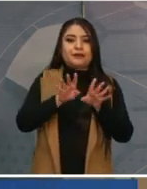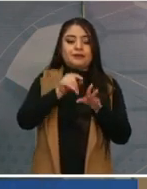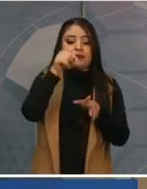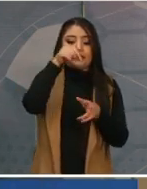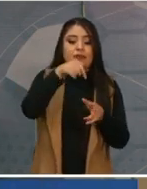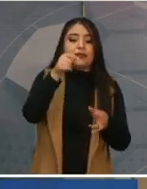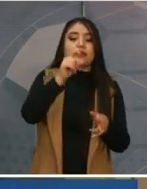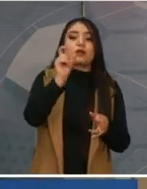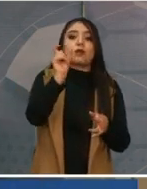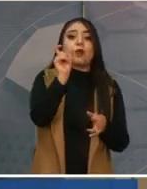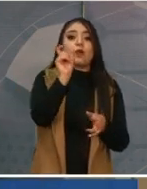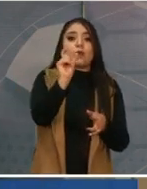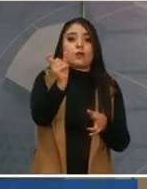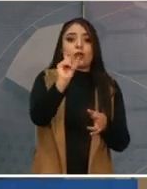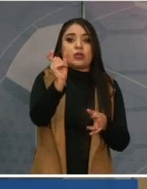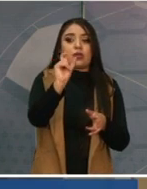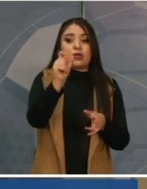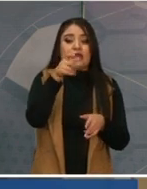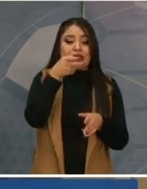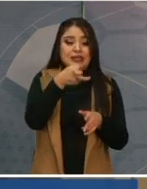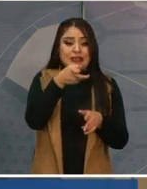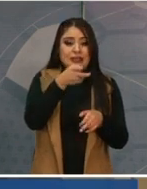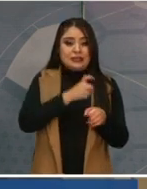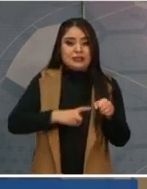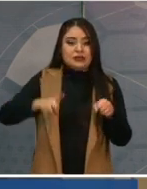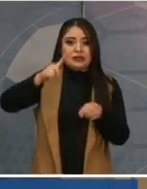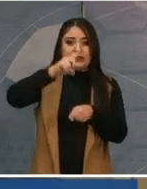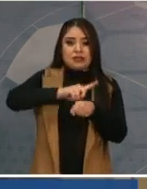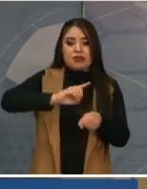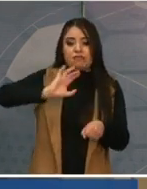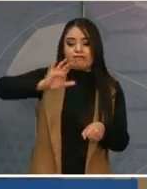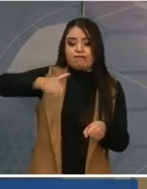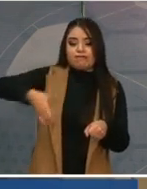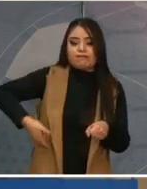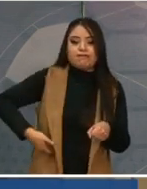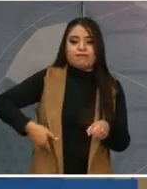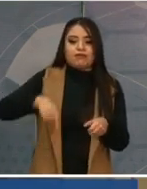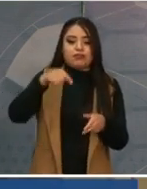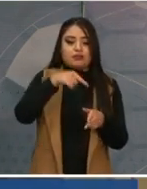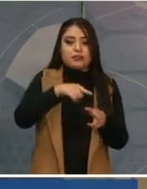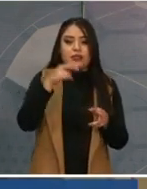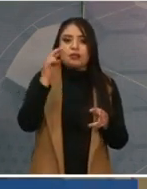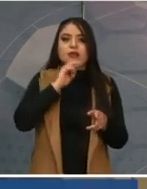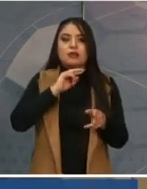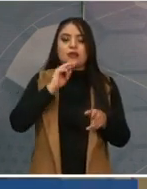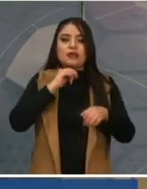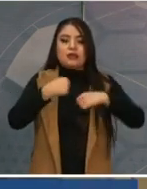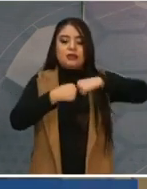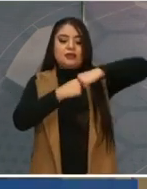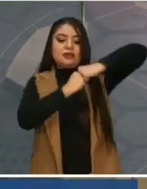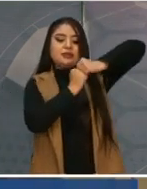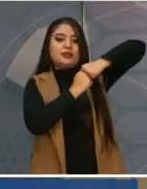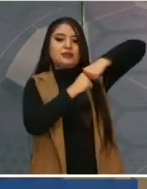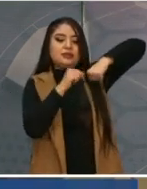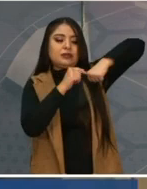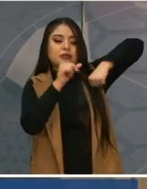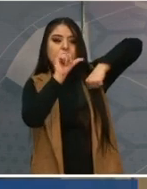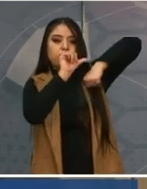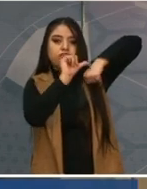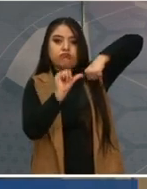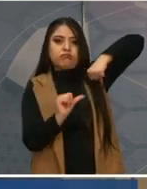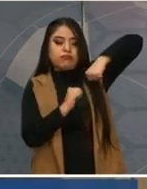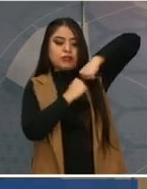el mismo día que él tiene el accidente, él tiene una operación nomás en la rodilla derecha. Pero el niño